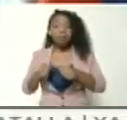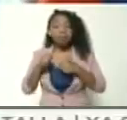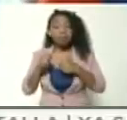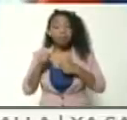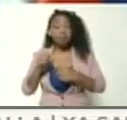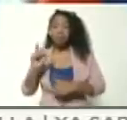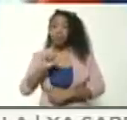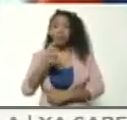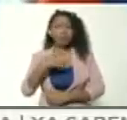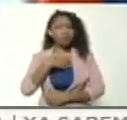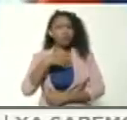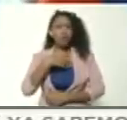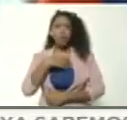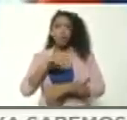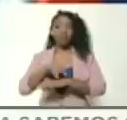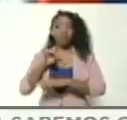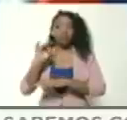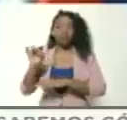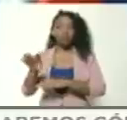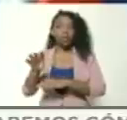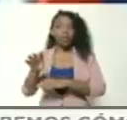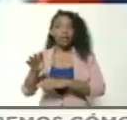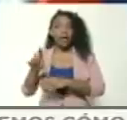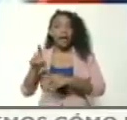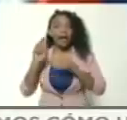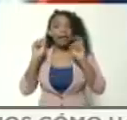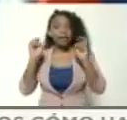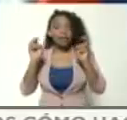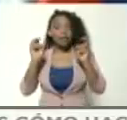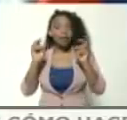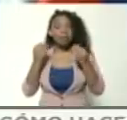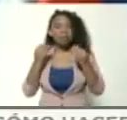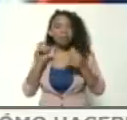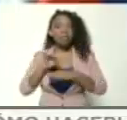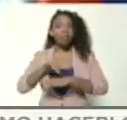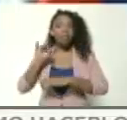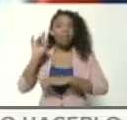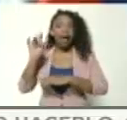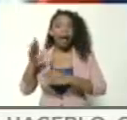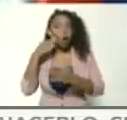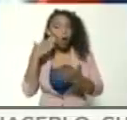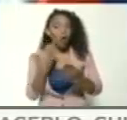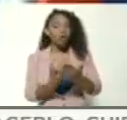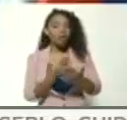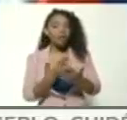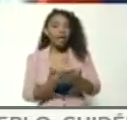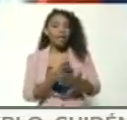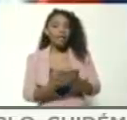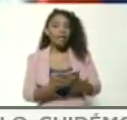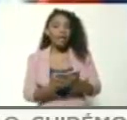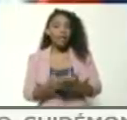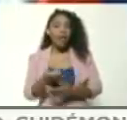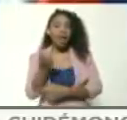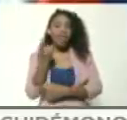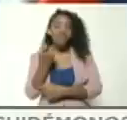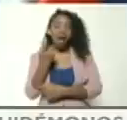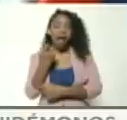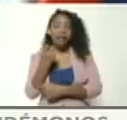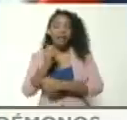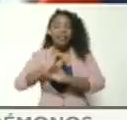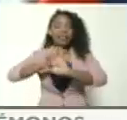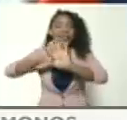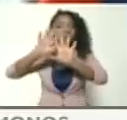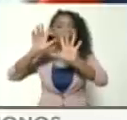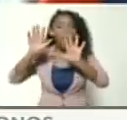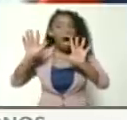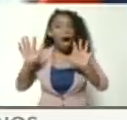no podemos dejar pasar la ocasión para dejar constancia de la falta de